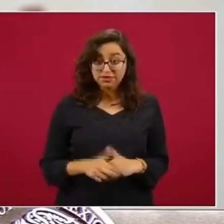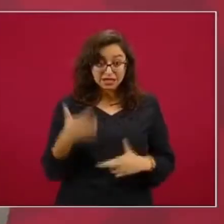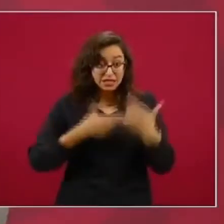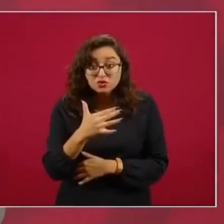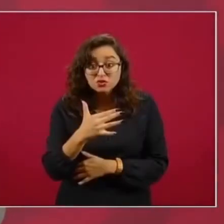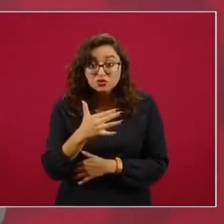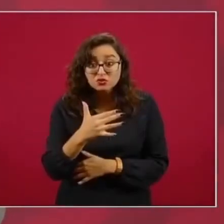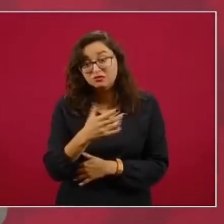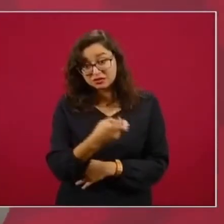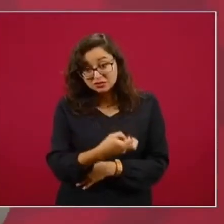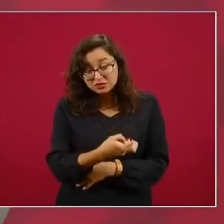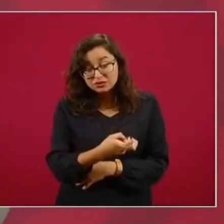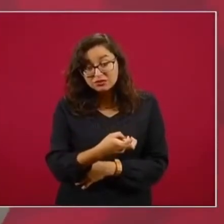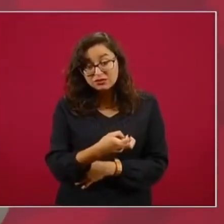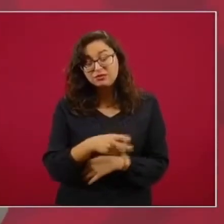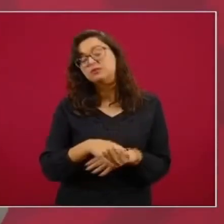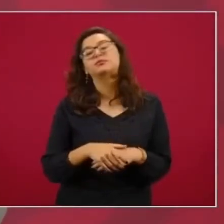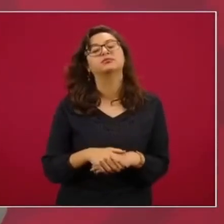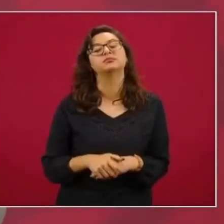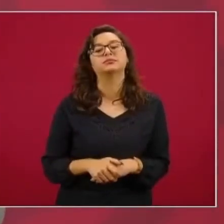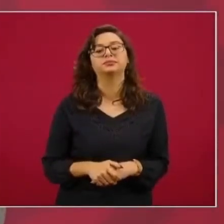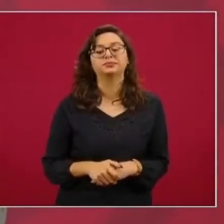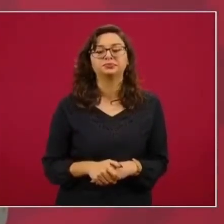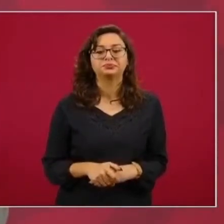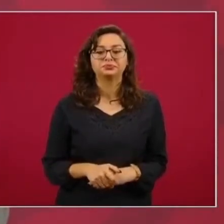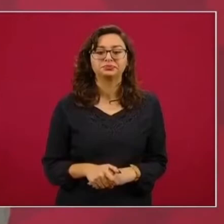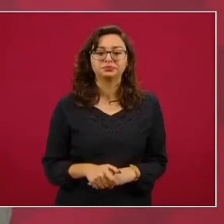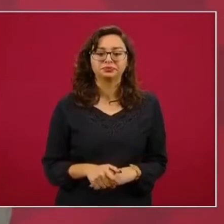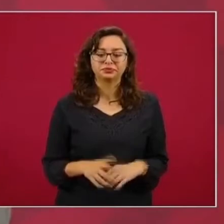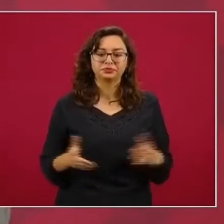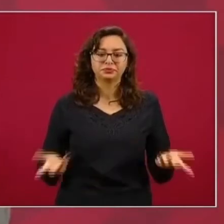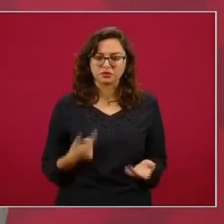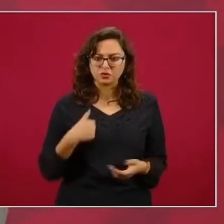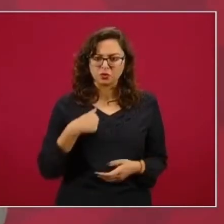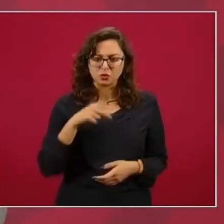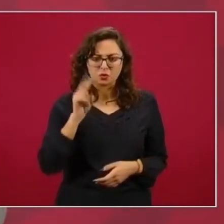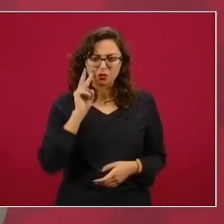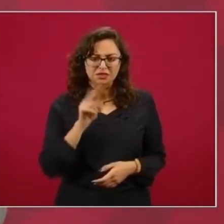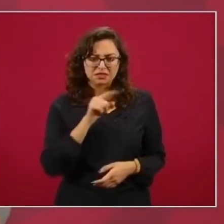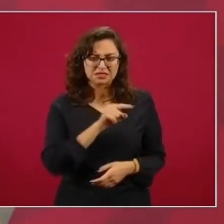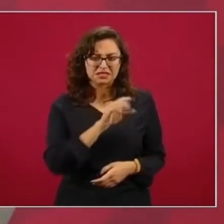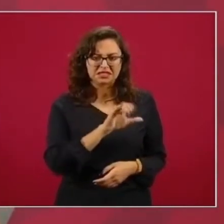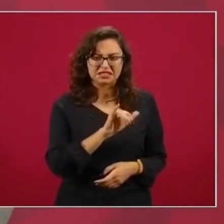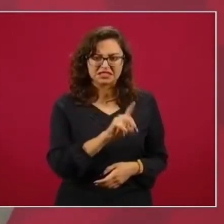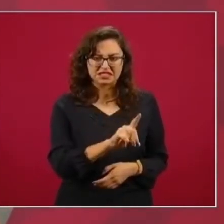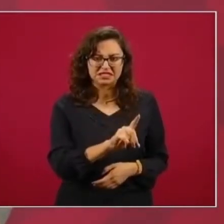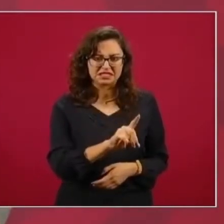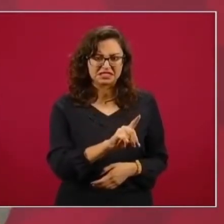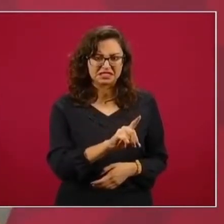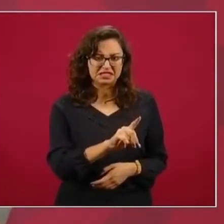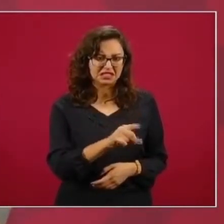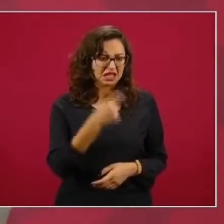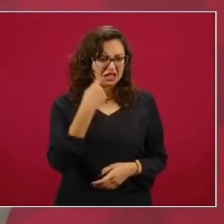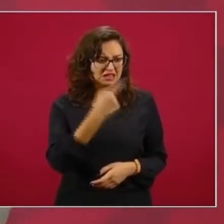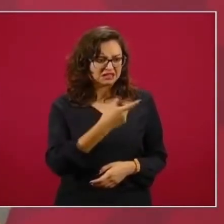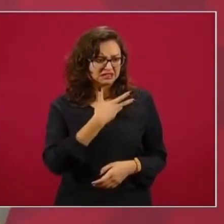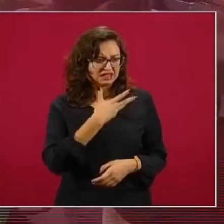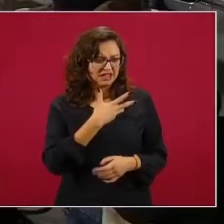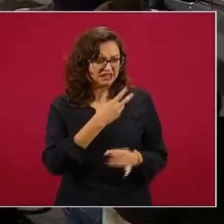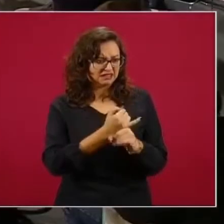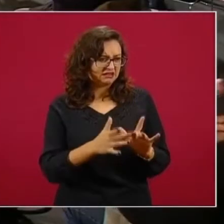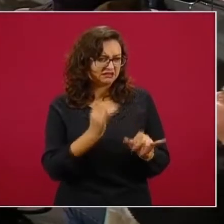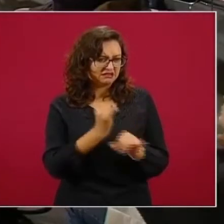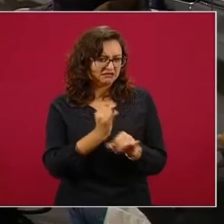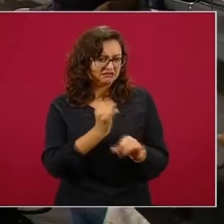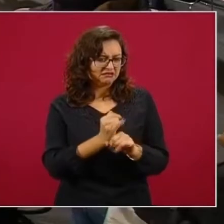corrupción. Ayer estaba yo viendo de que estos del sí, no sé si, a ver si en las redes sociales